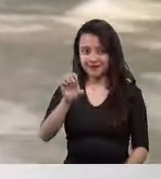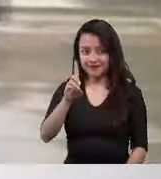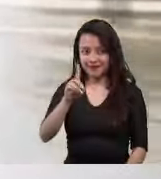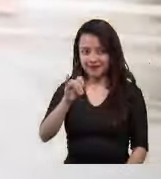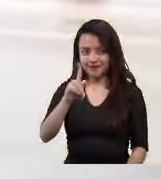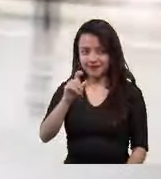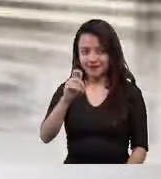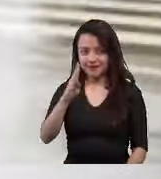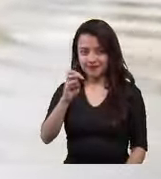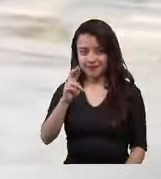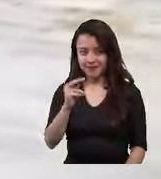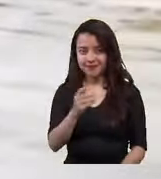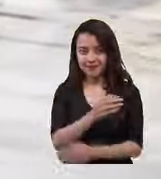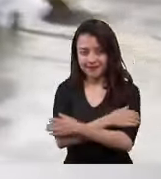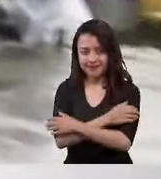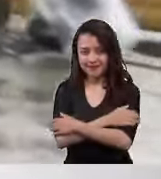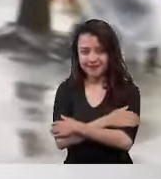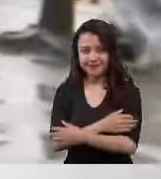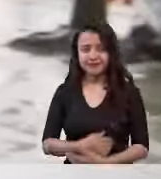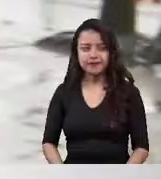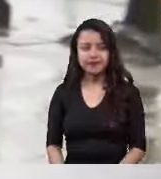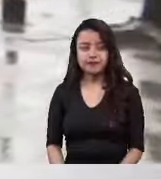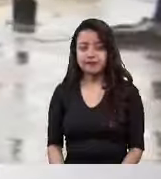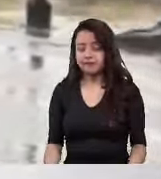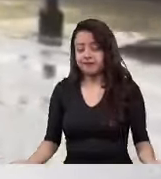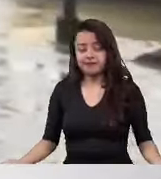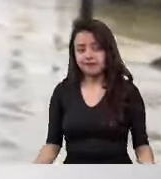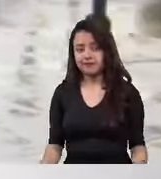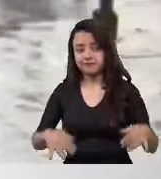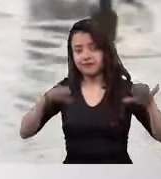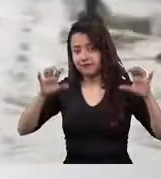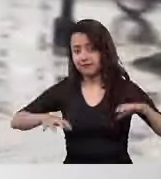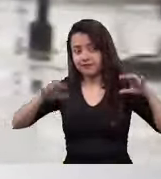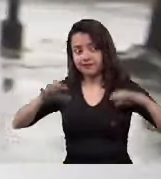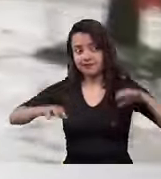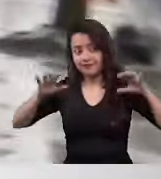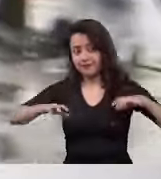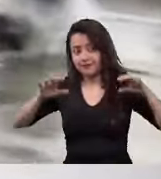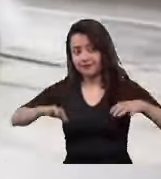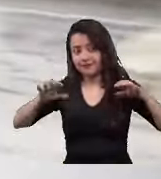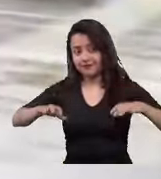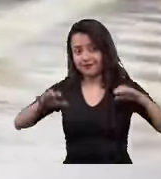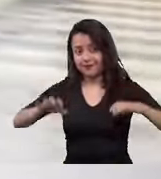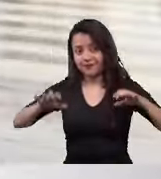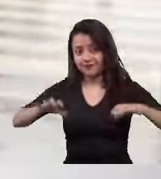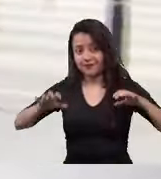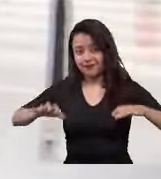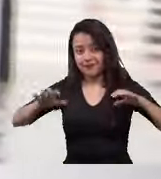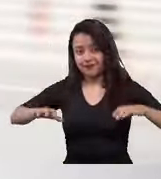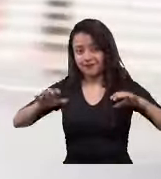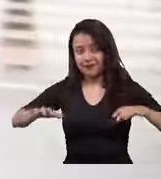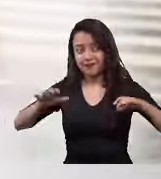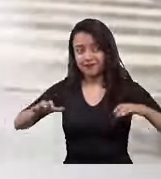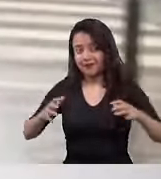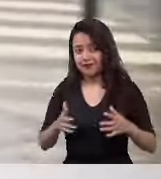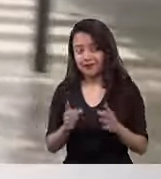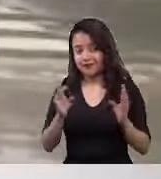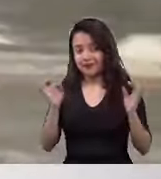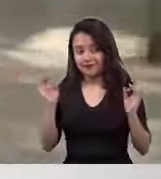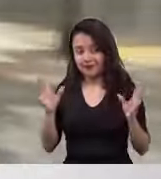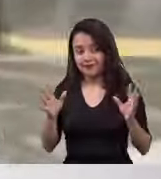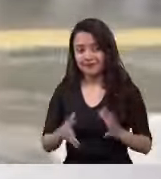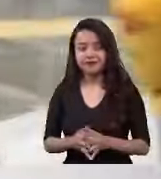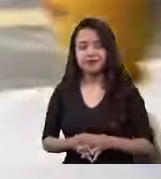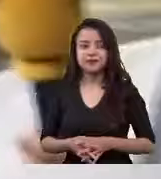Un abrazo. Está lloviendo torrencialmente aquí en Manizales. Y con esta imagen, donde la